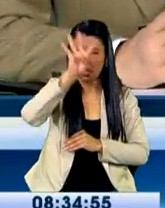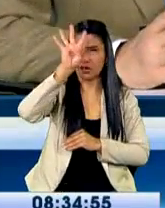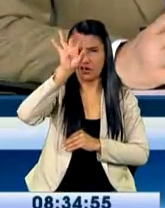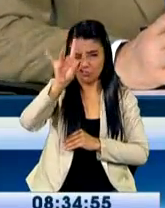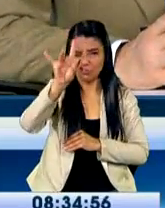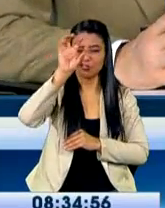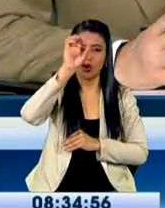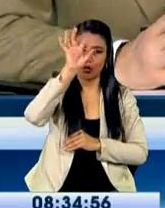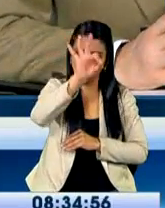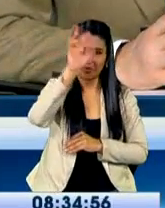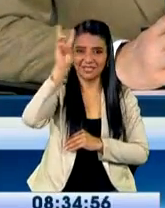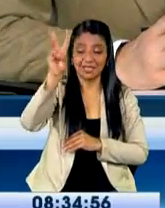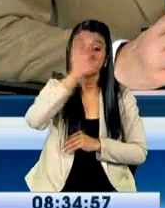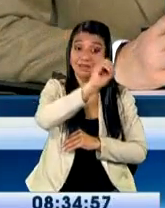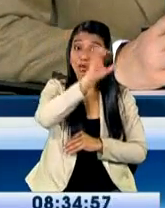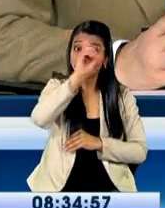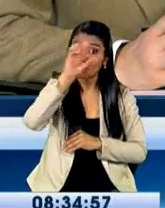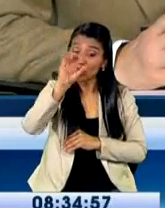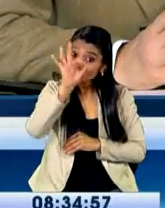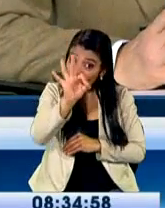0999-024896.